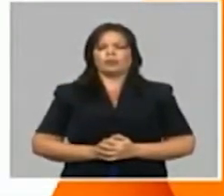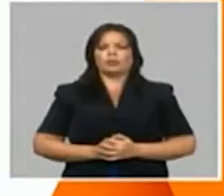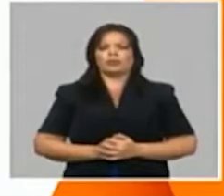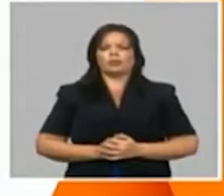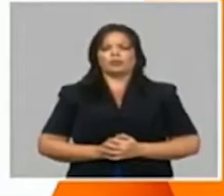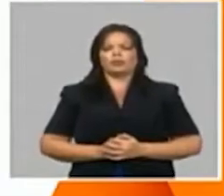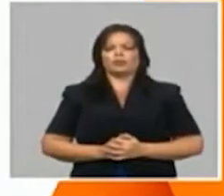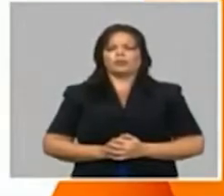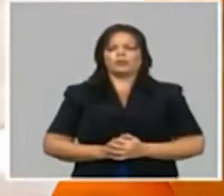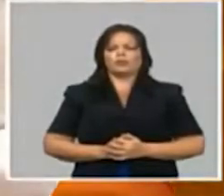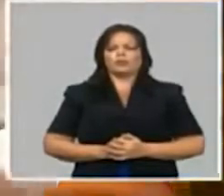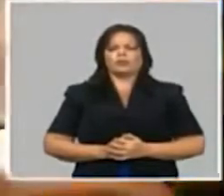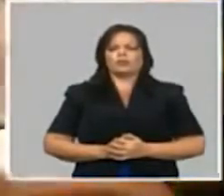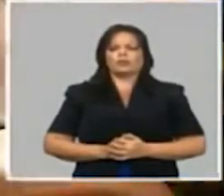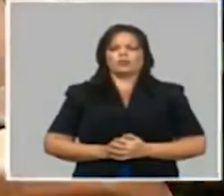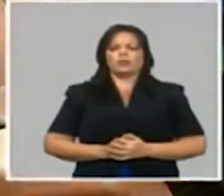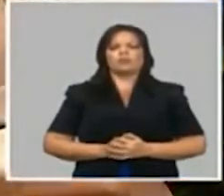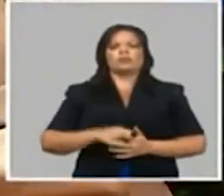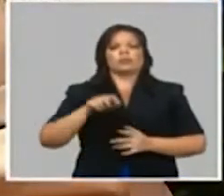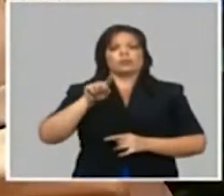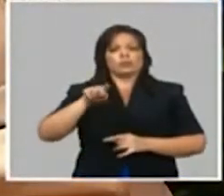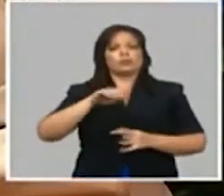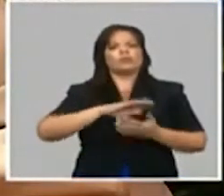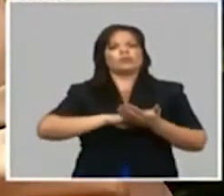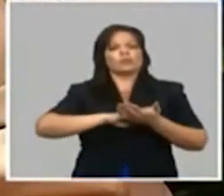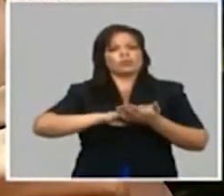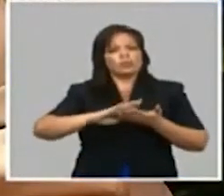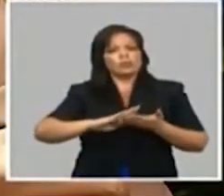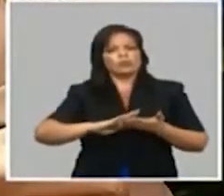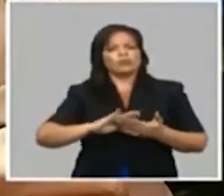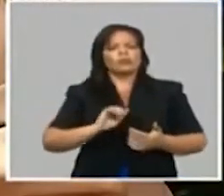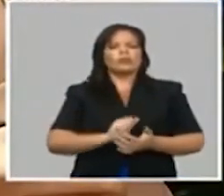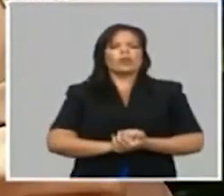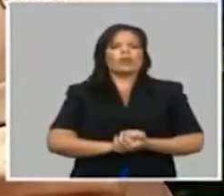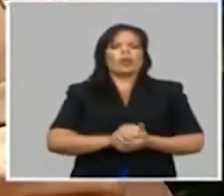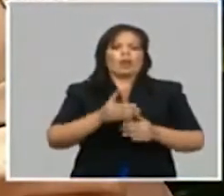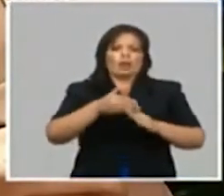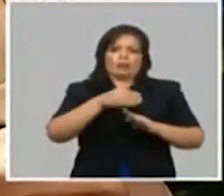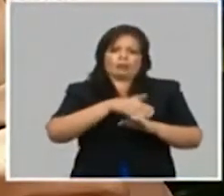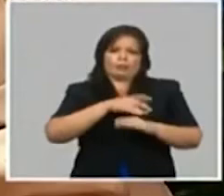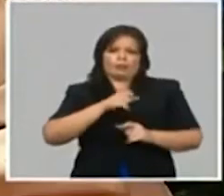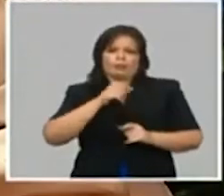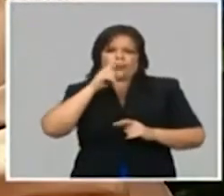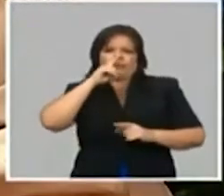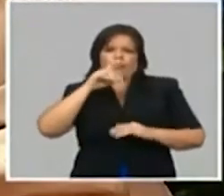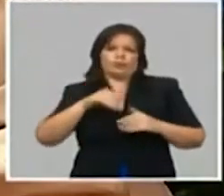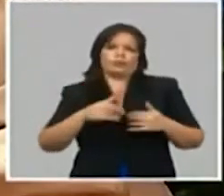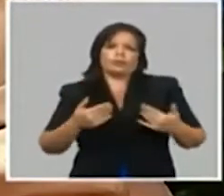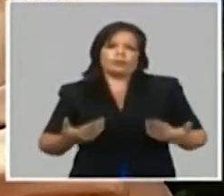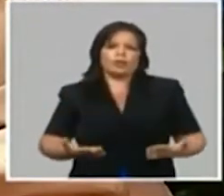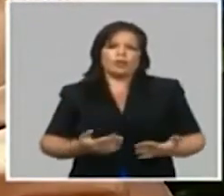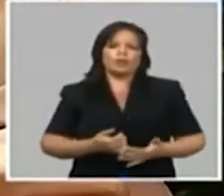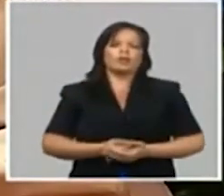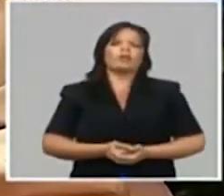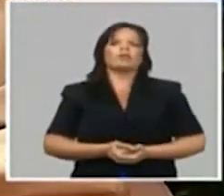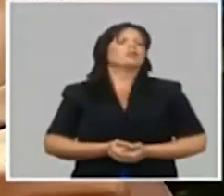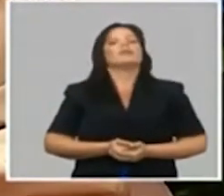Nosotros, Randy, si me lo permite, para concluir, queremos